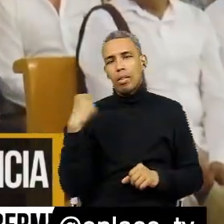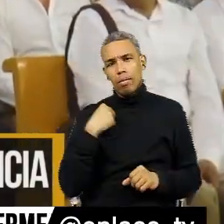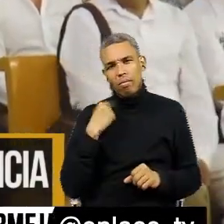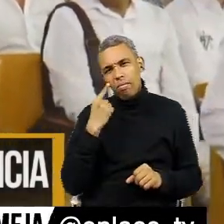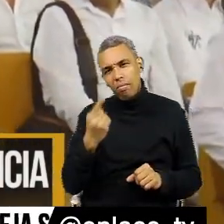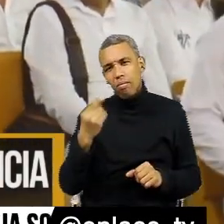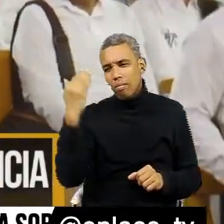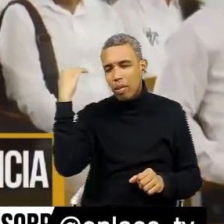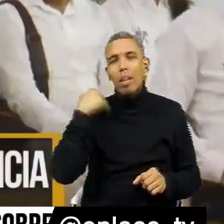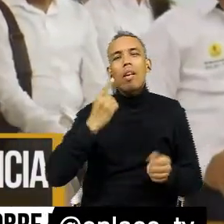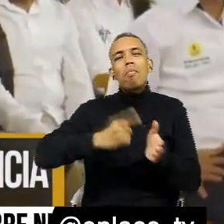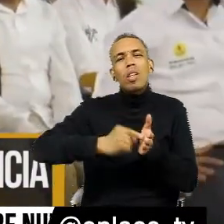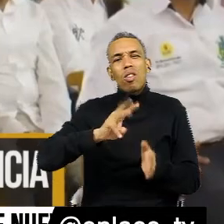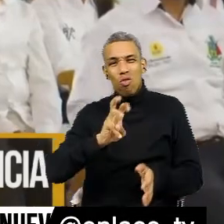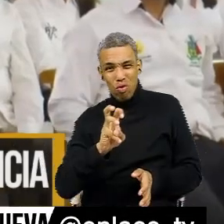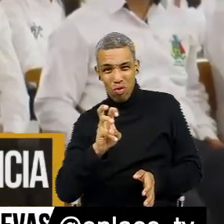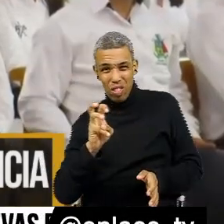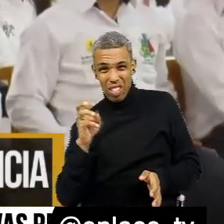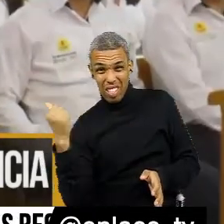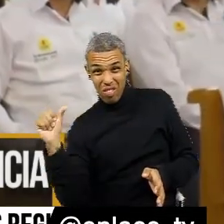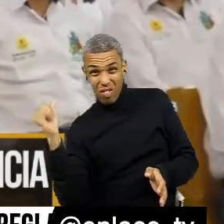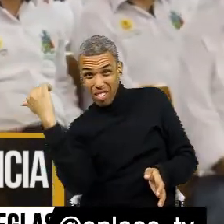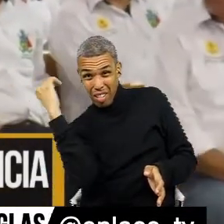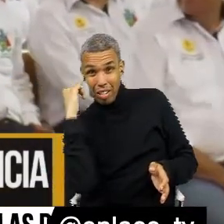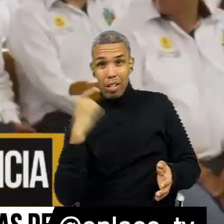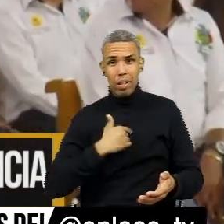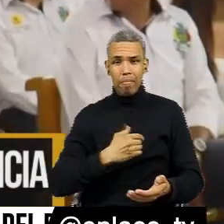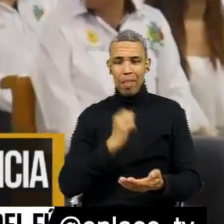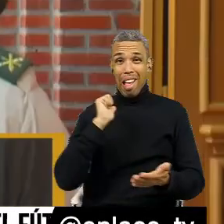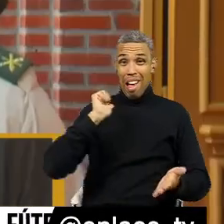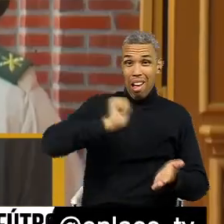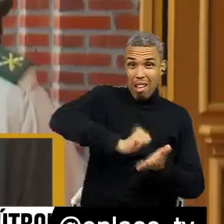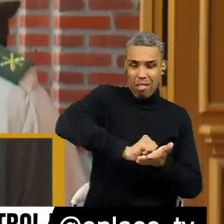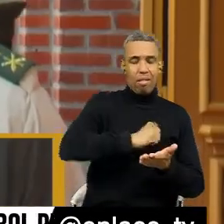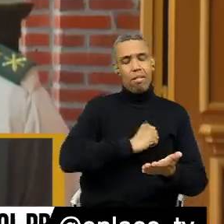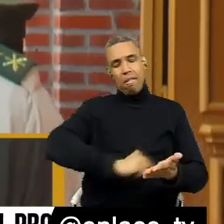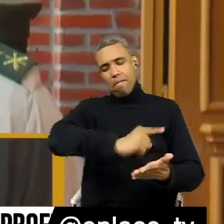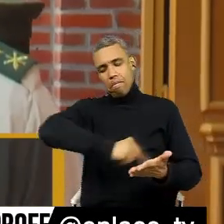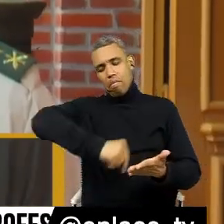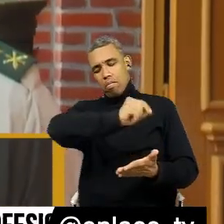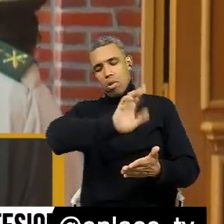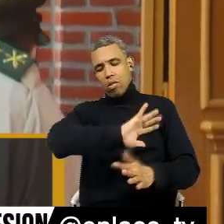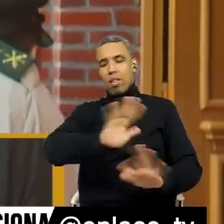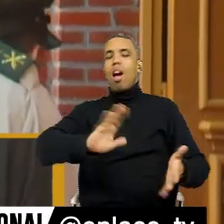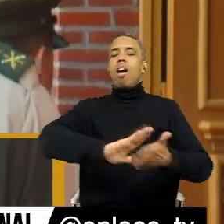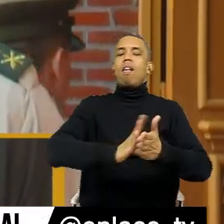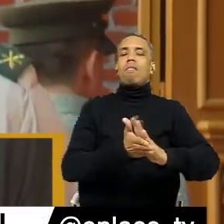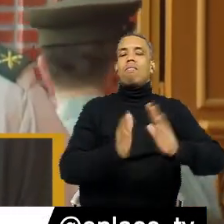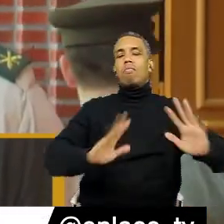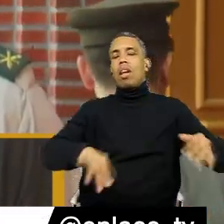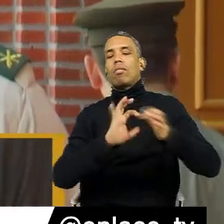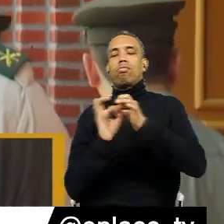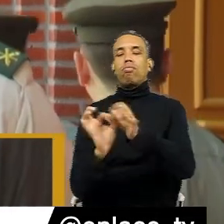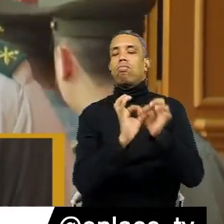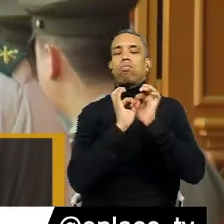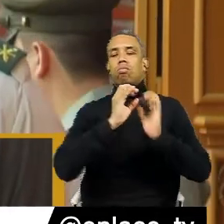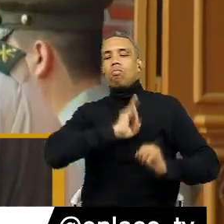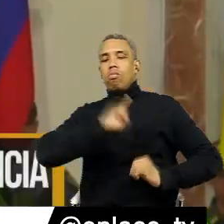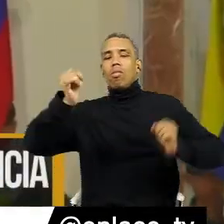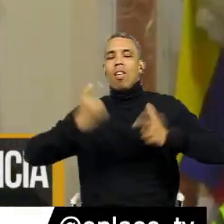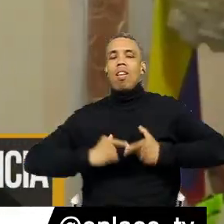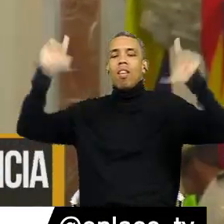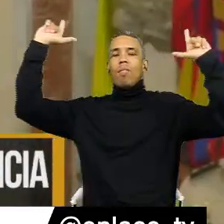Revolución en 1810, que se cumplió 63 años después. Hoy estamos conmemorando los 206 años de la independencia de Colombia.